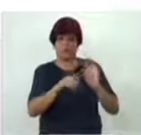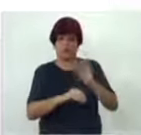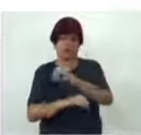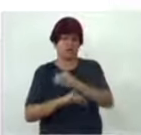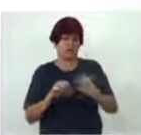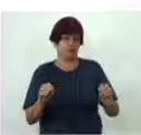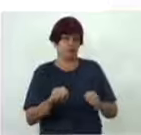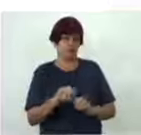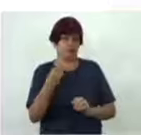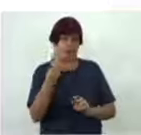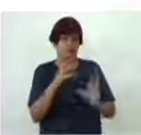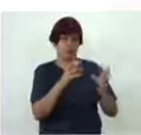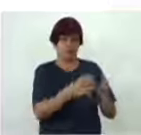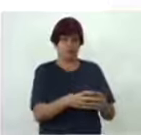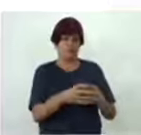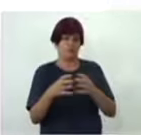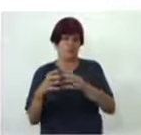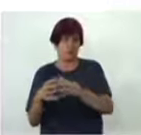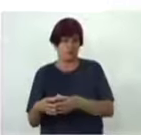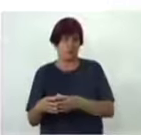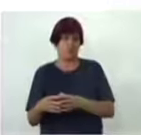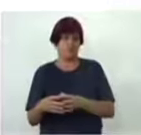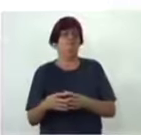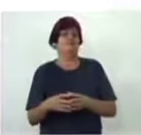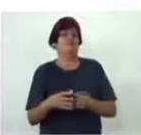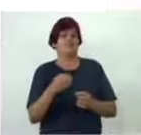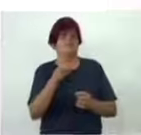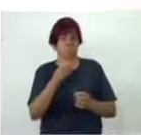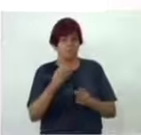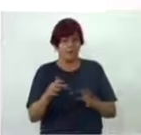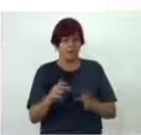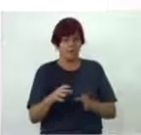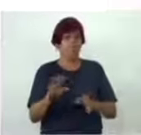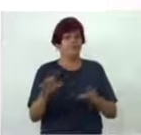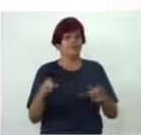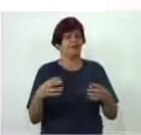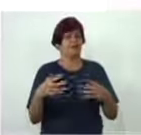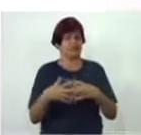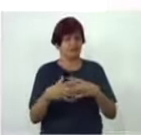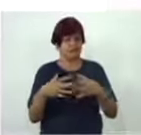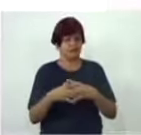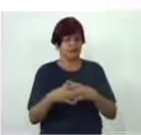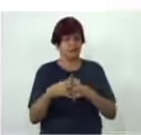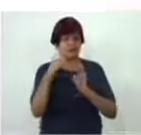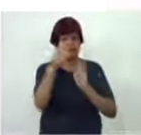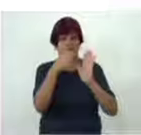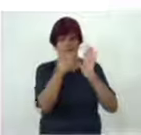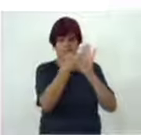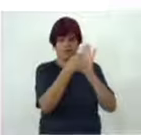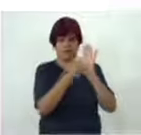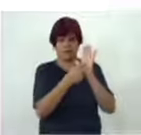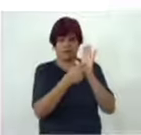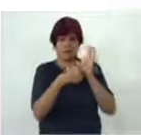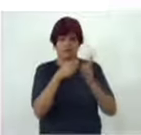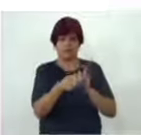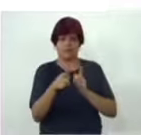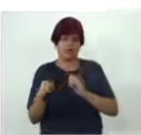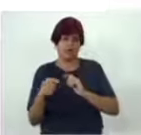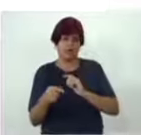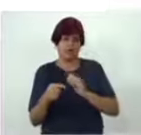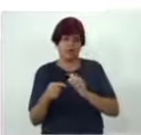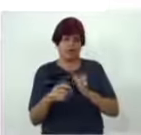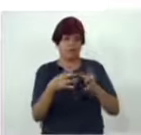descomponer en dos subconjuntos disjuntos, entonces podrán establecer relaciones entre las características de los objetos